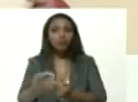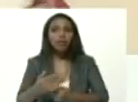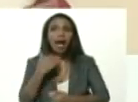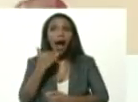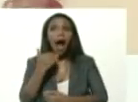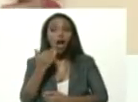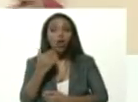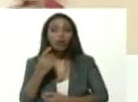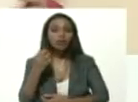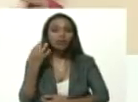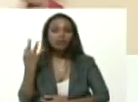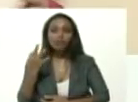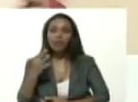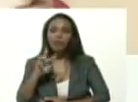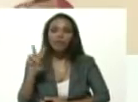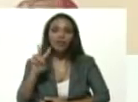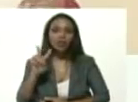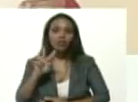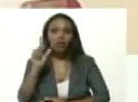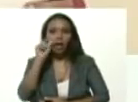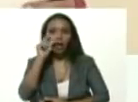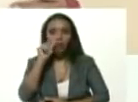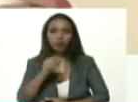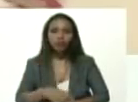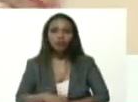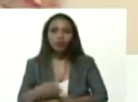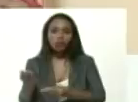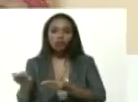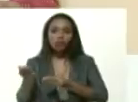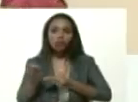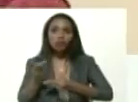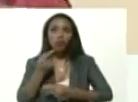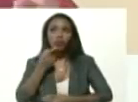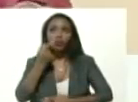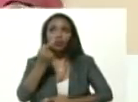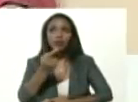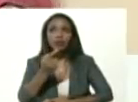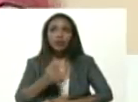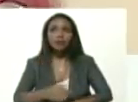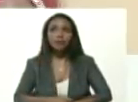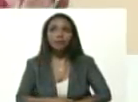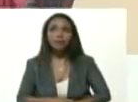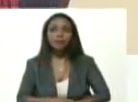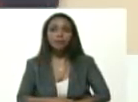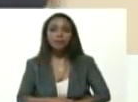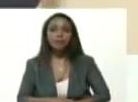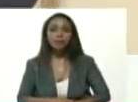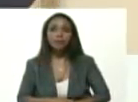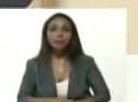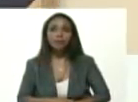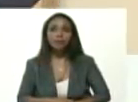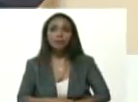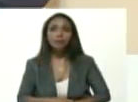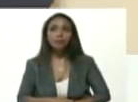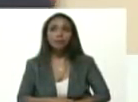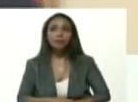muy venezolano, nos regala y nos dice, además,